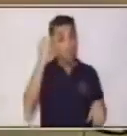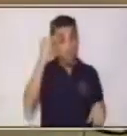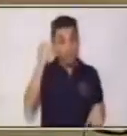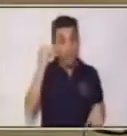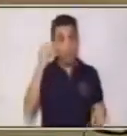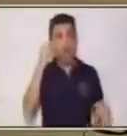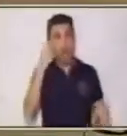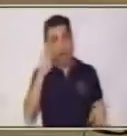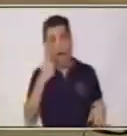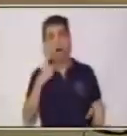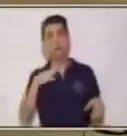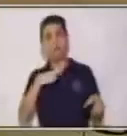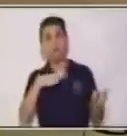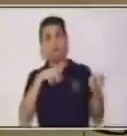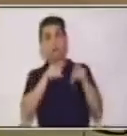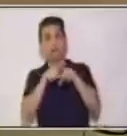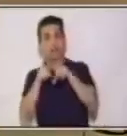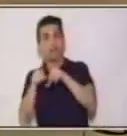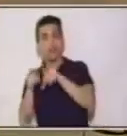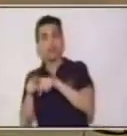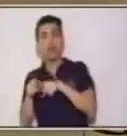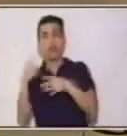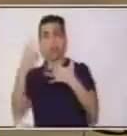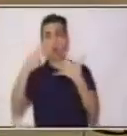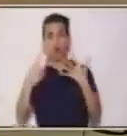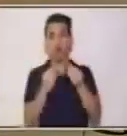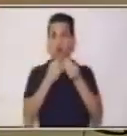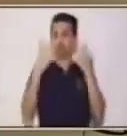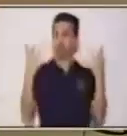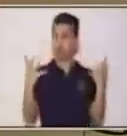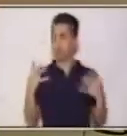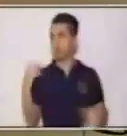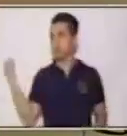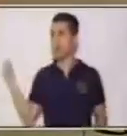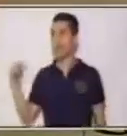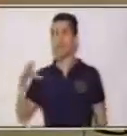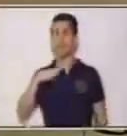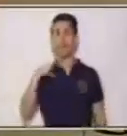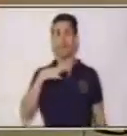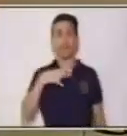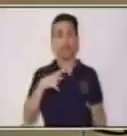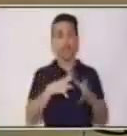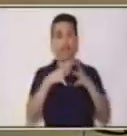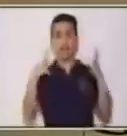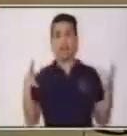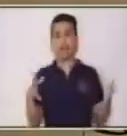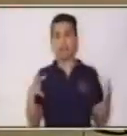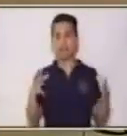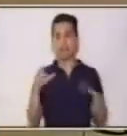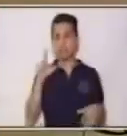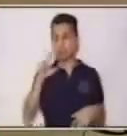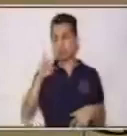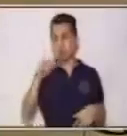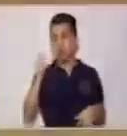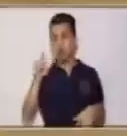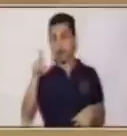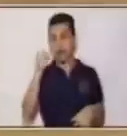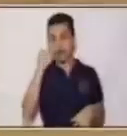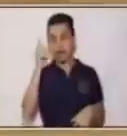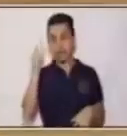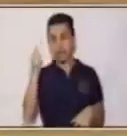que demuestre que estás enriqueciendo tu vocabulario. Tener grandes cualidades. Tener el primer